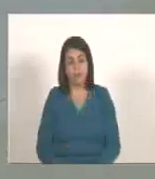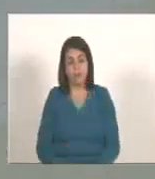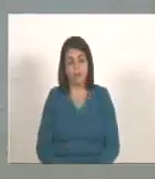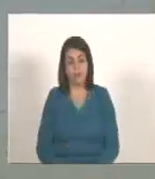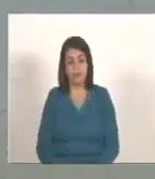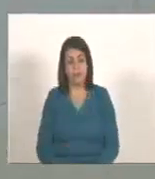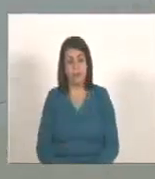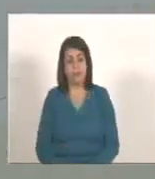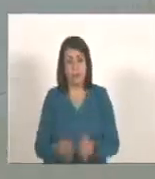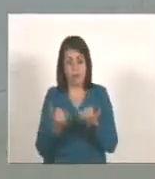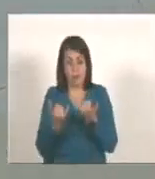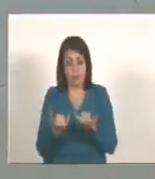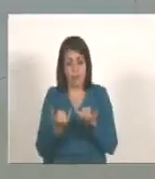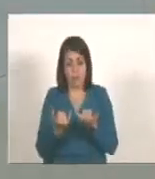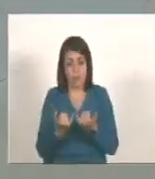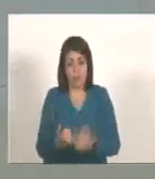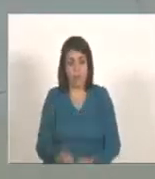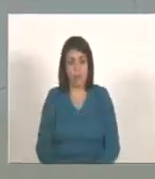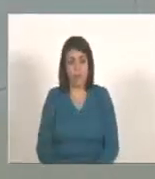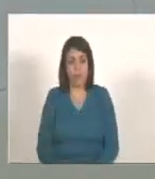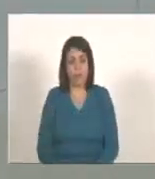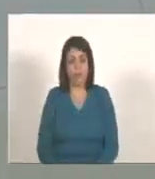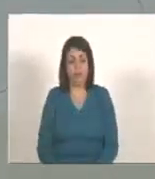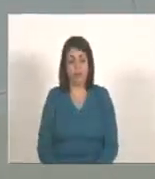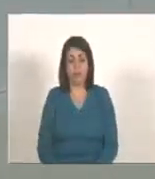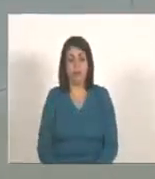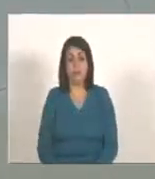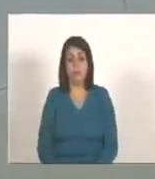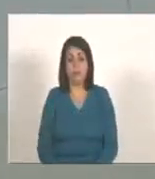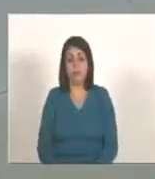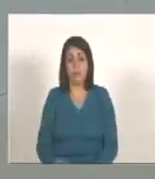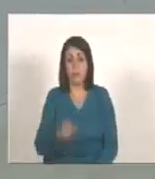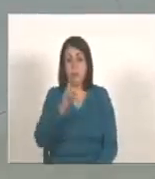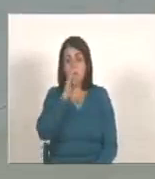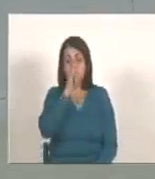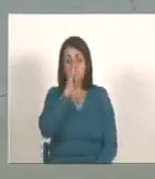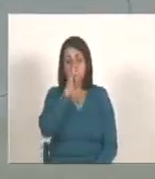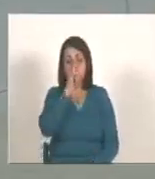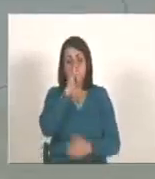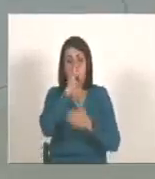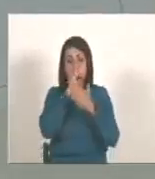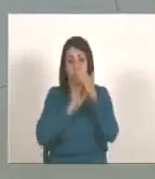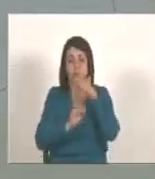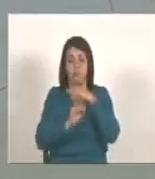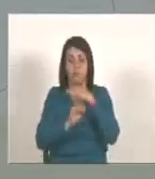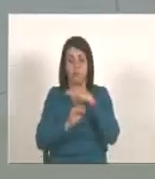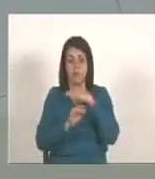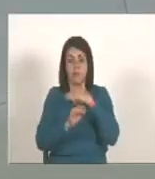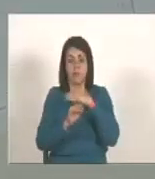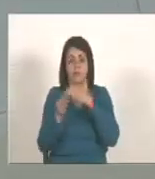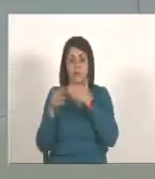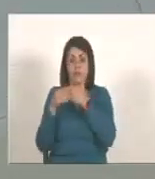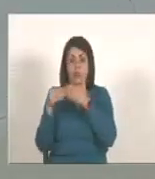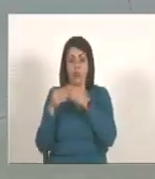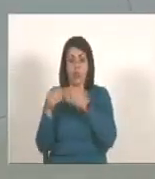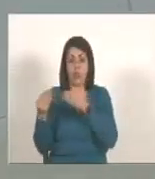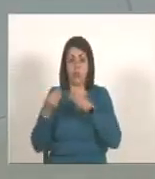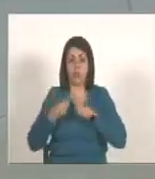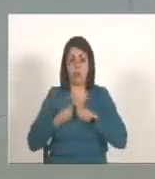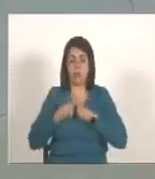y a estas alturas la lengua no se la comieron los ratones, sino que se la comieron los dólares.